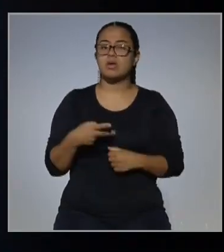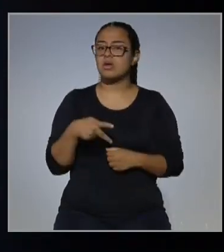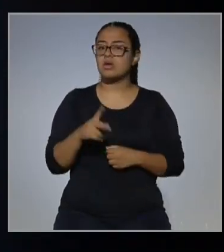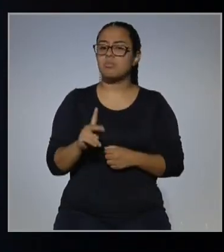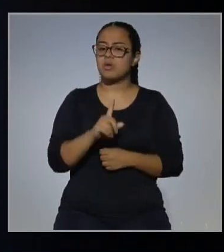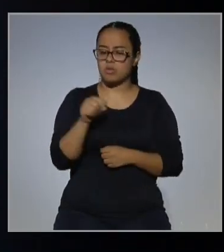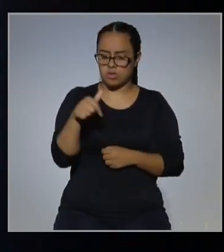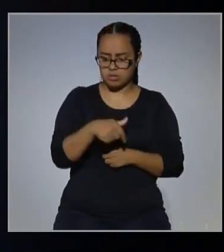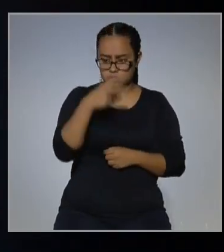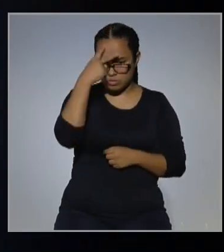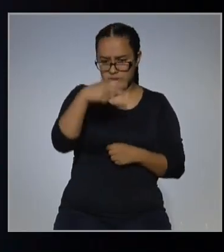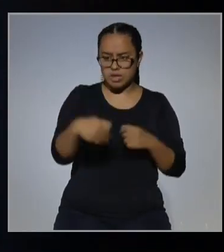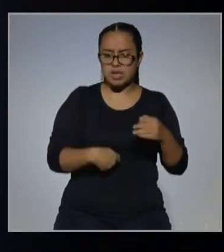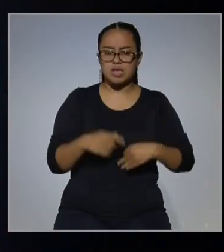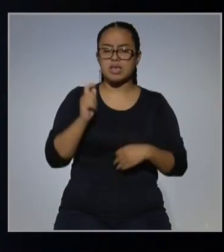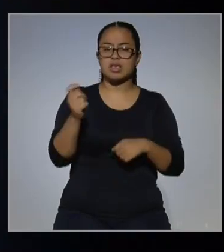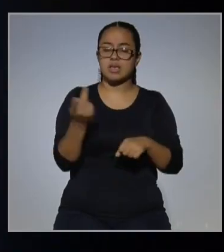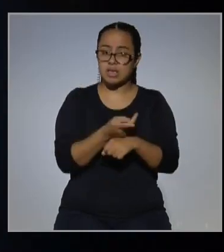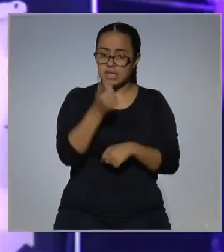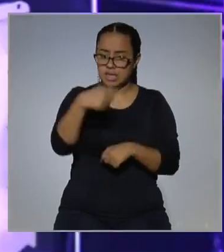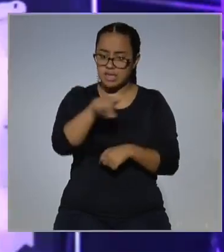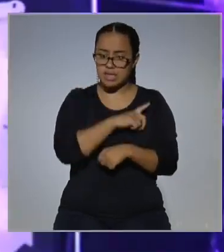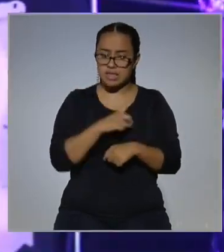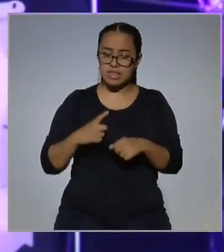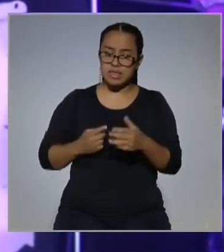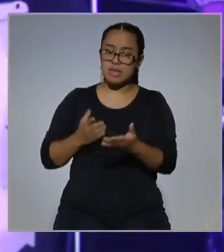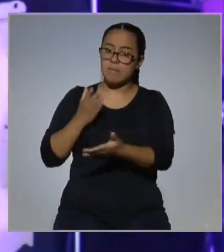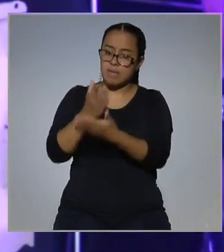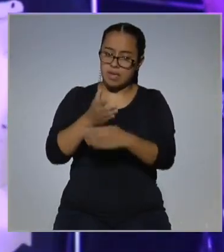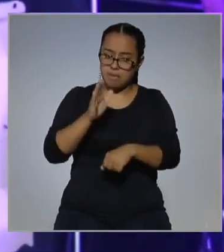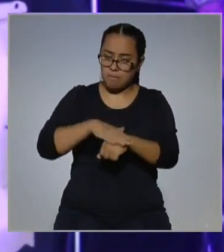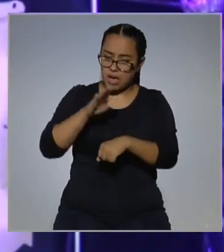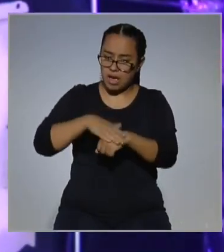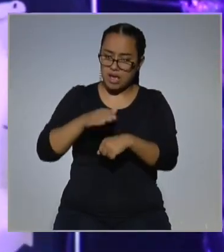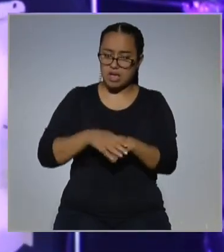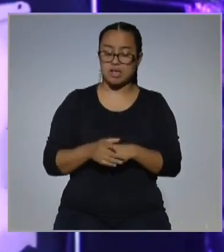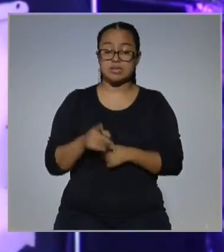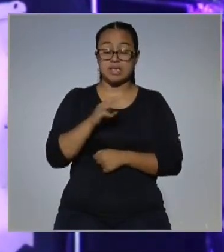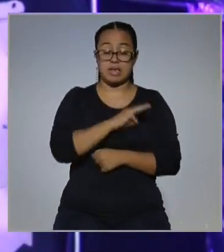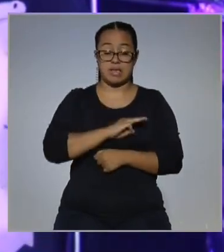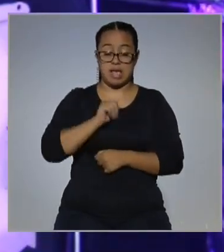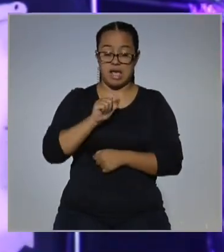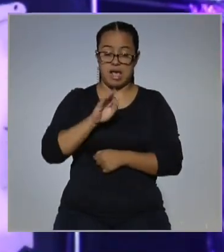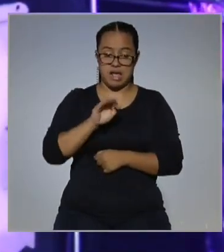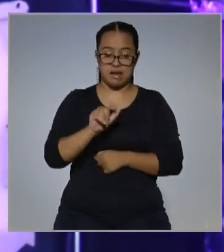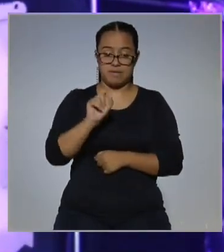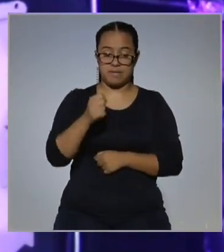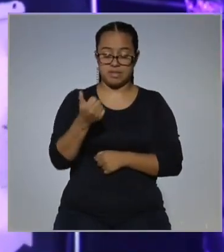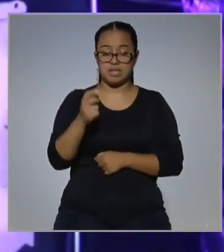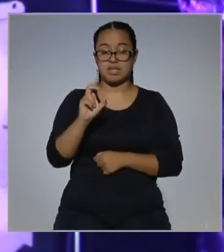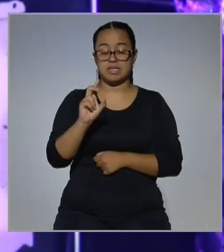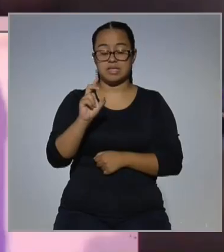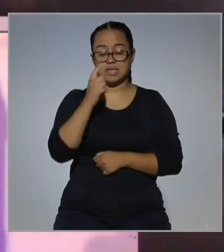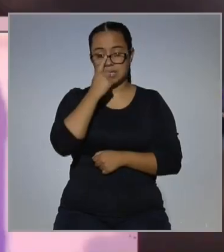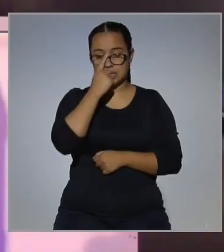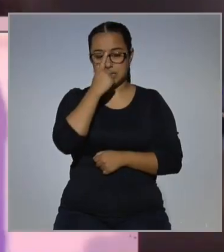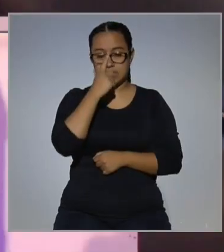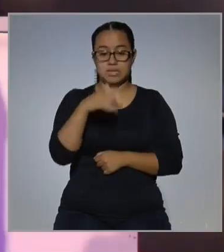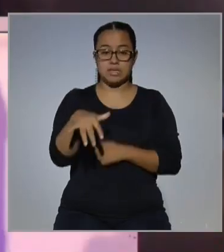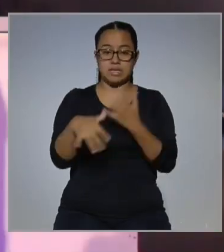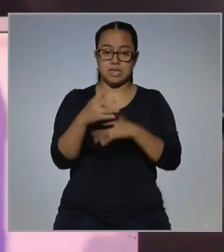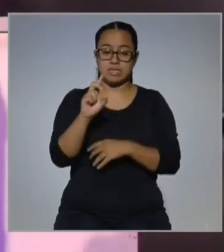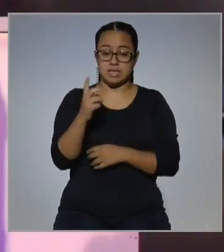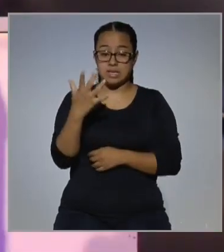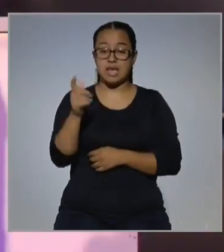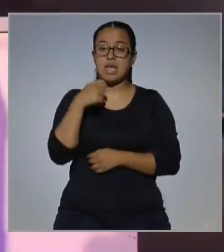el teatro en México? Hay que asistir más a él. Misión Alfa 261535 en busca de la